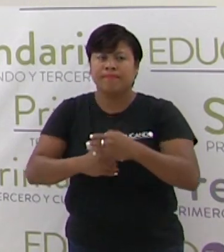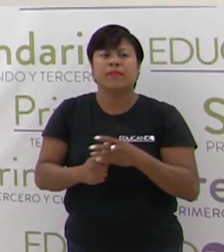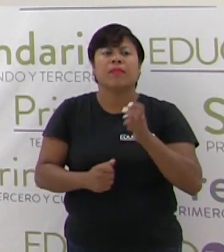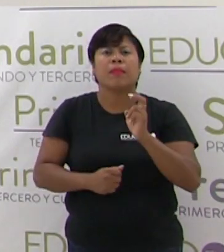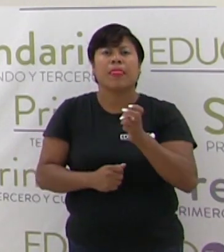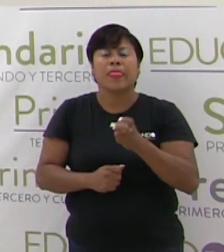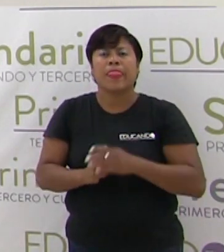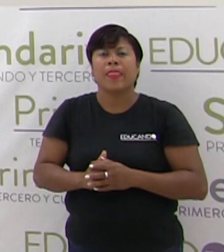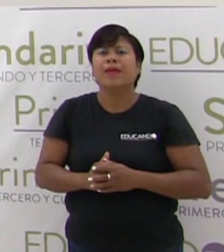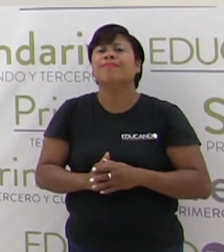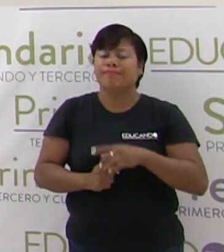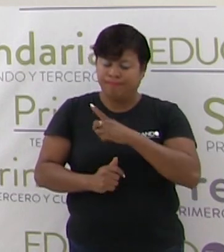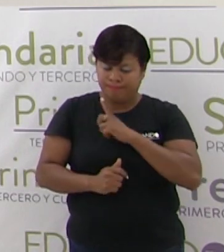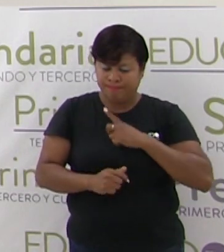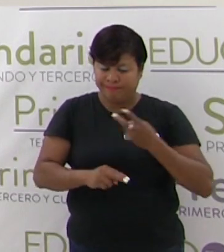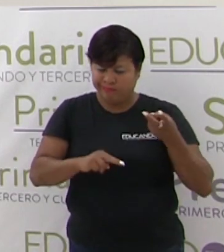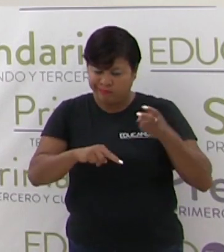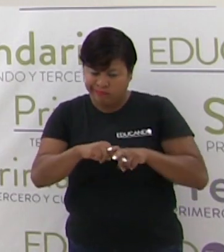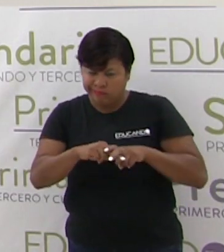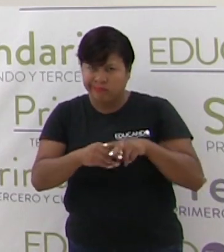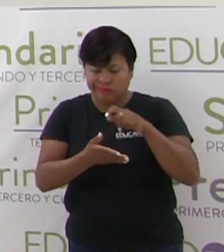sería sentarse a escribir.